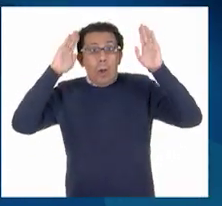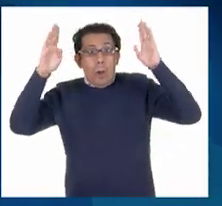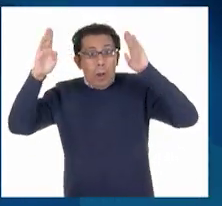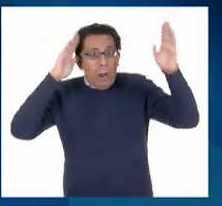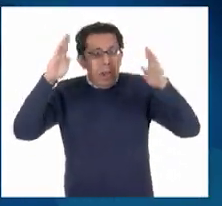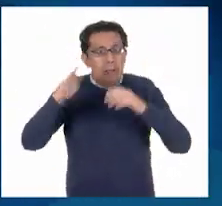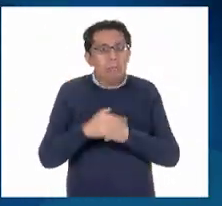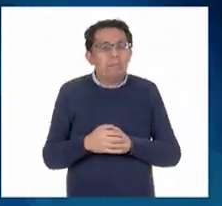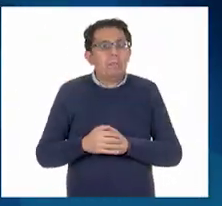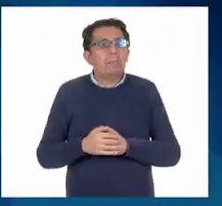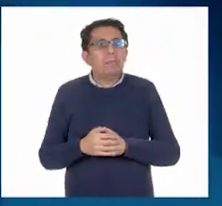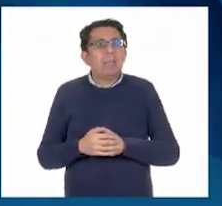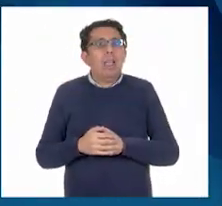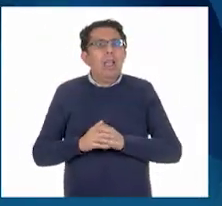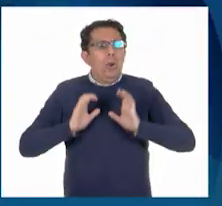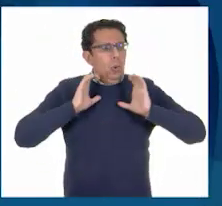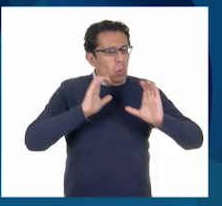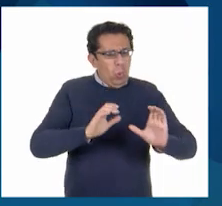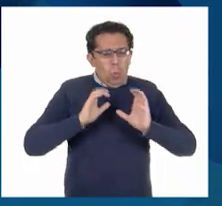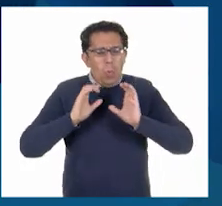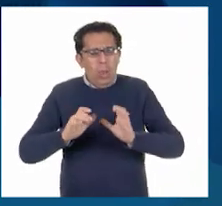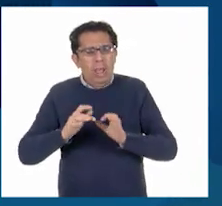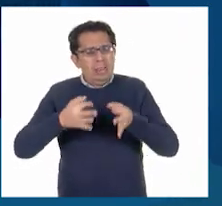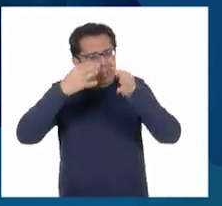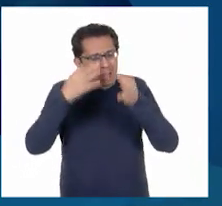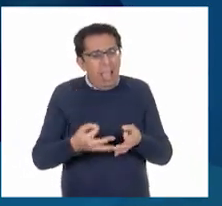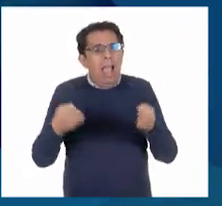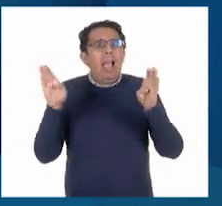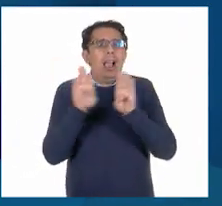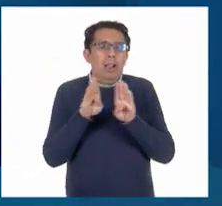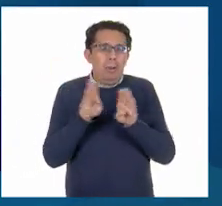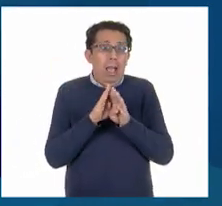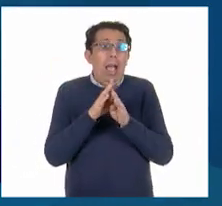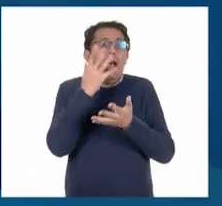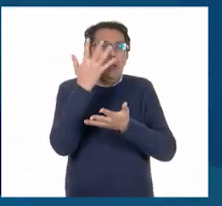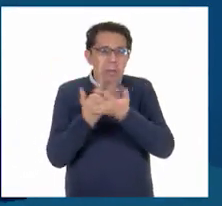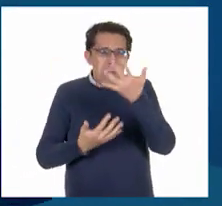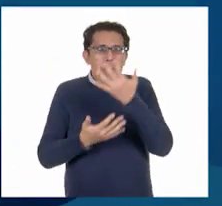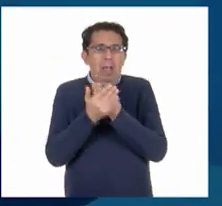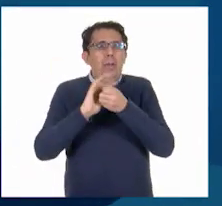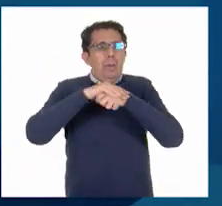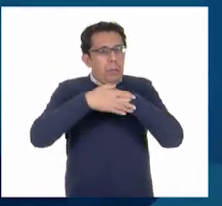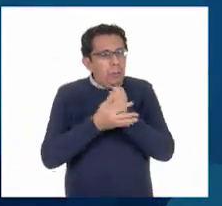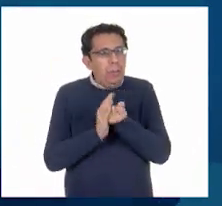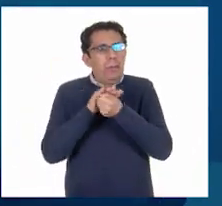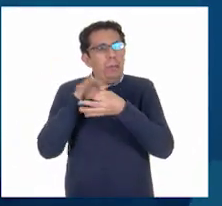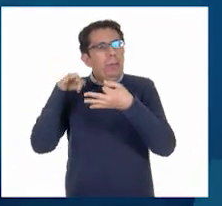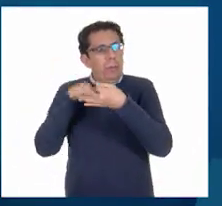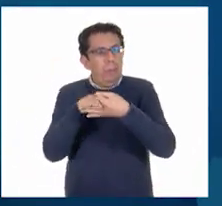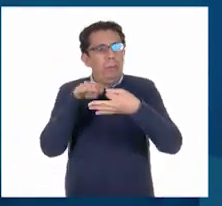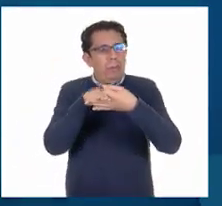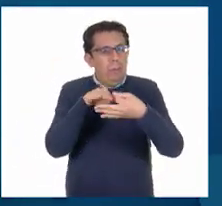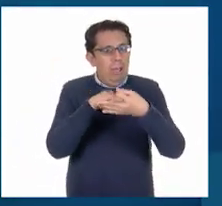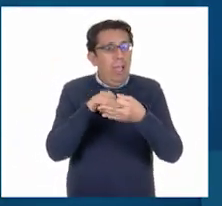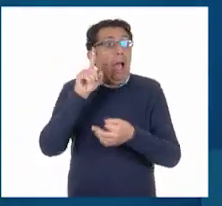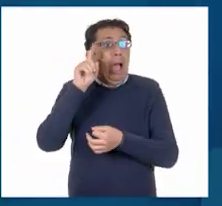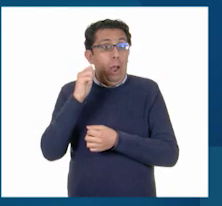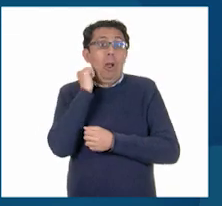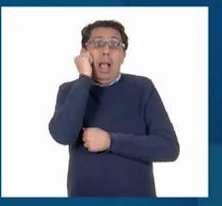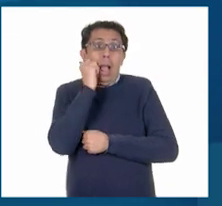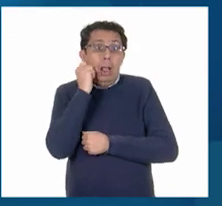¡Hola! La mejor forma de cuidarnos es lavarnos las manos frecuentemente con agua y